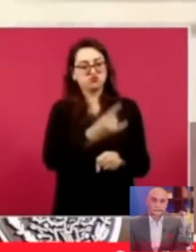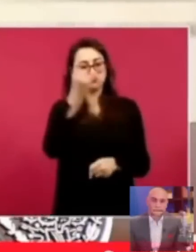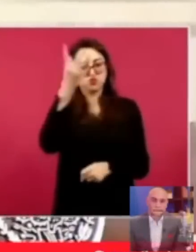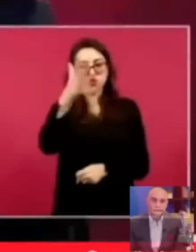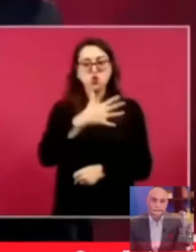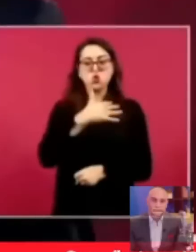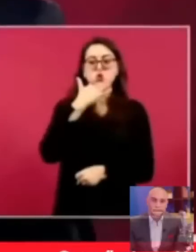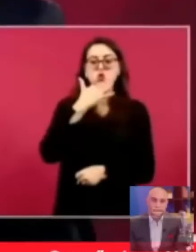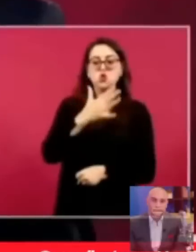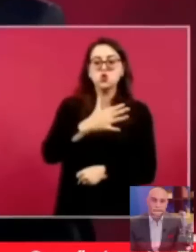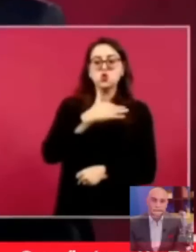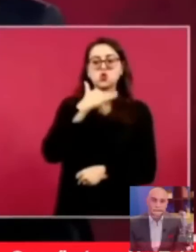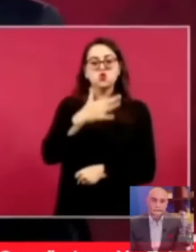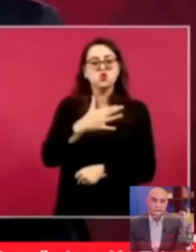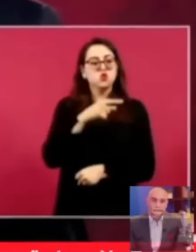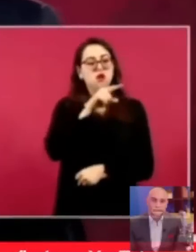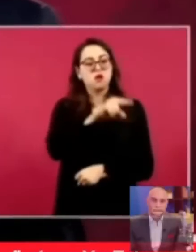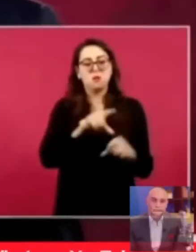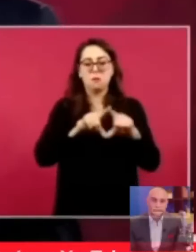muy antipatriotas